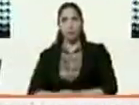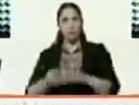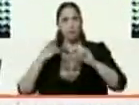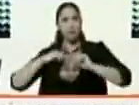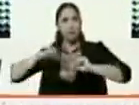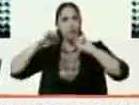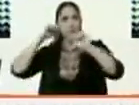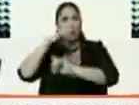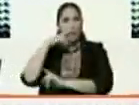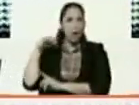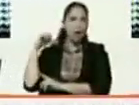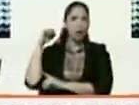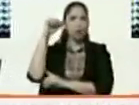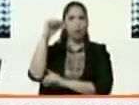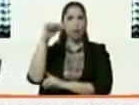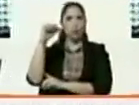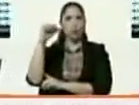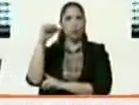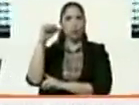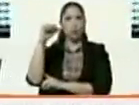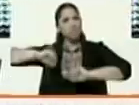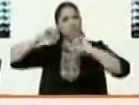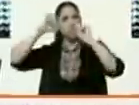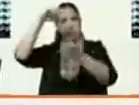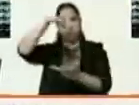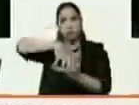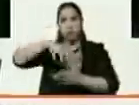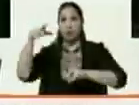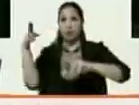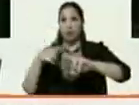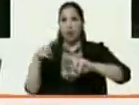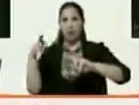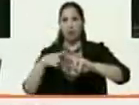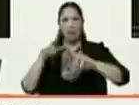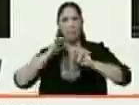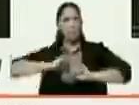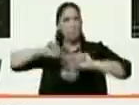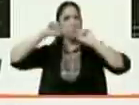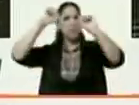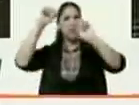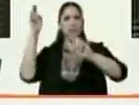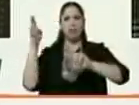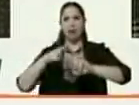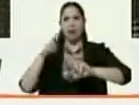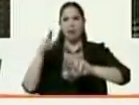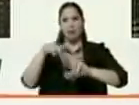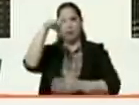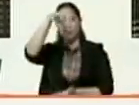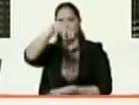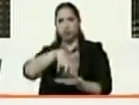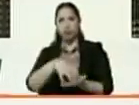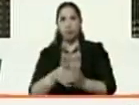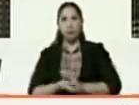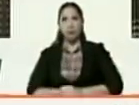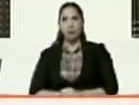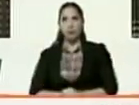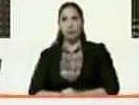Maduro! ¡Que viva! ¡Que viva el Táchira!